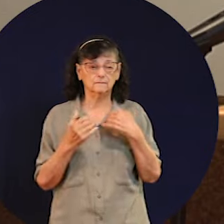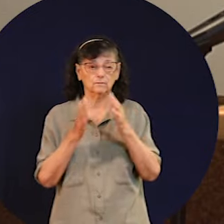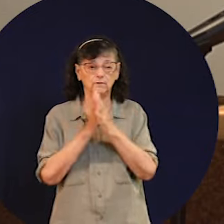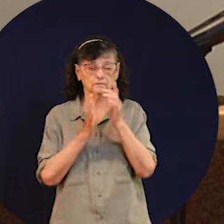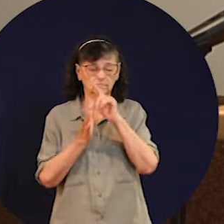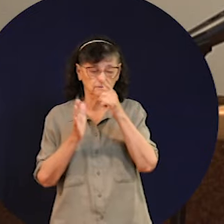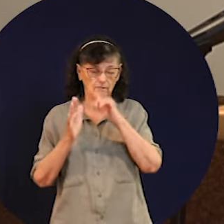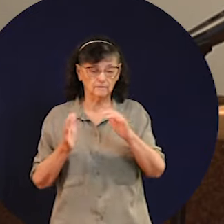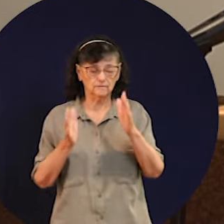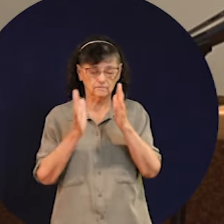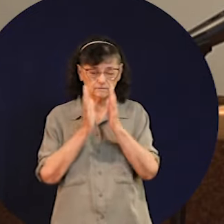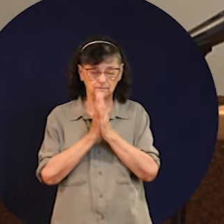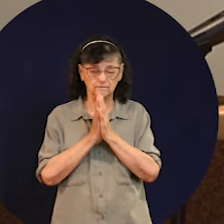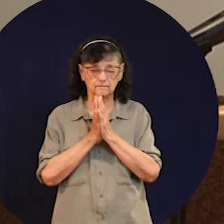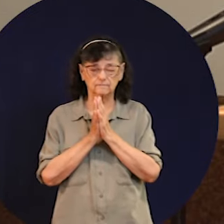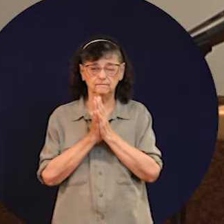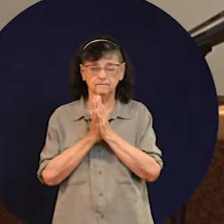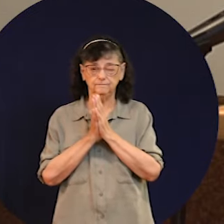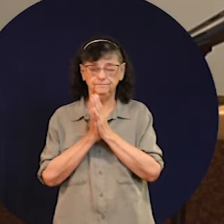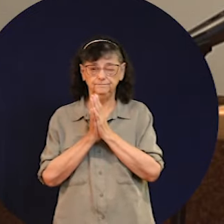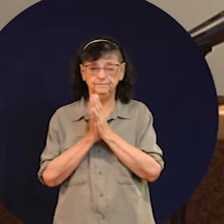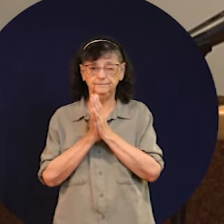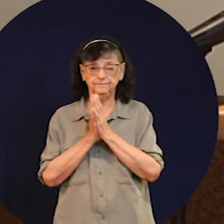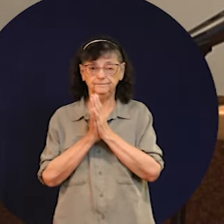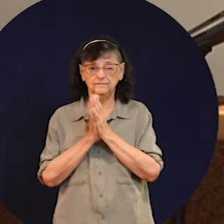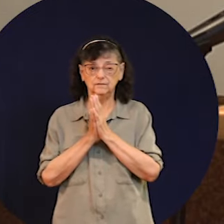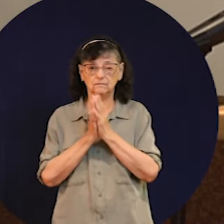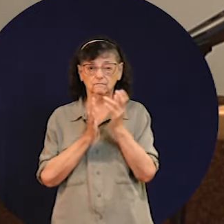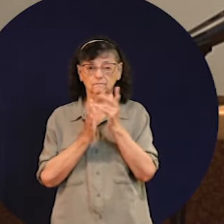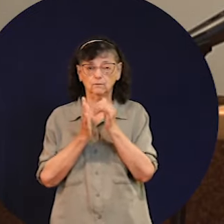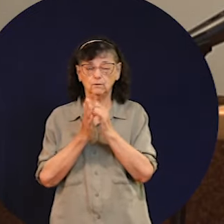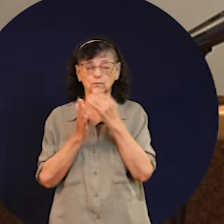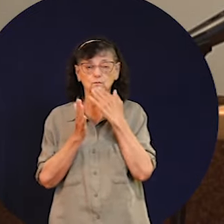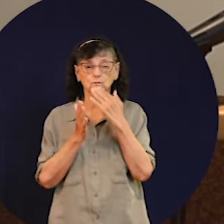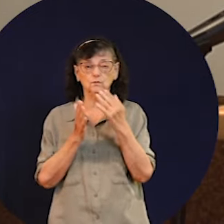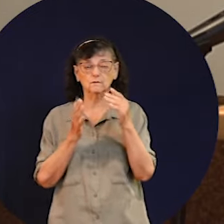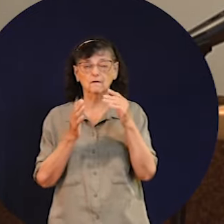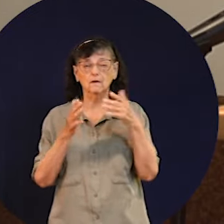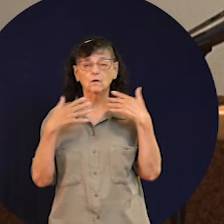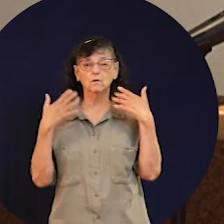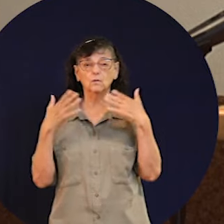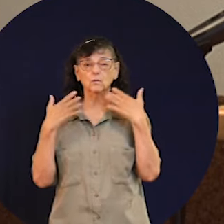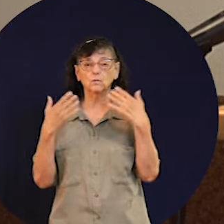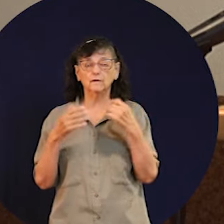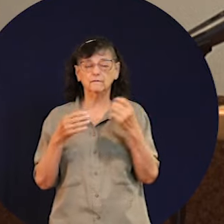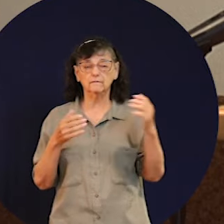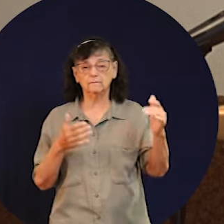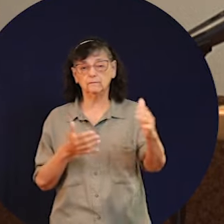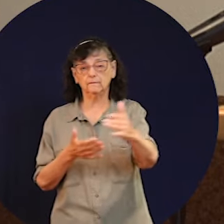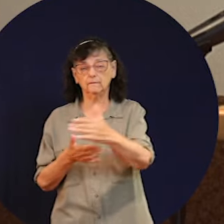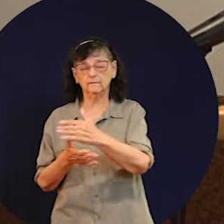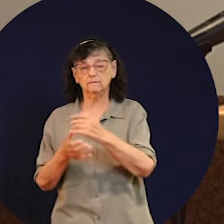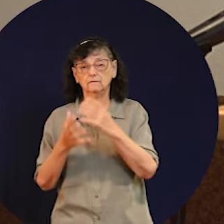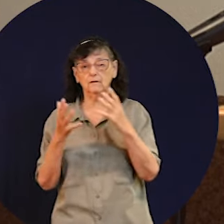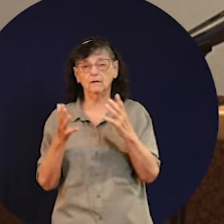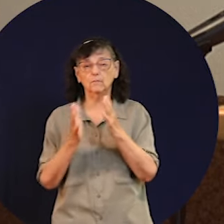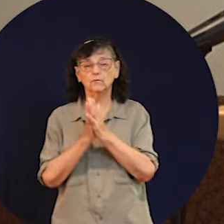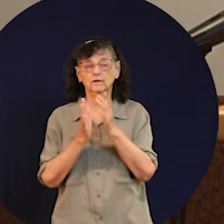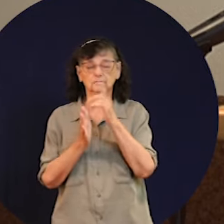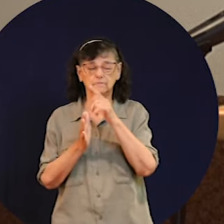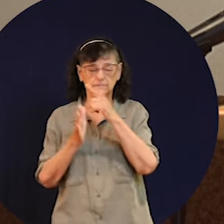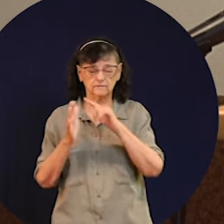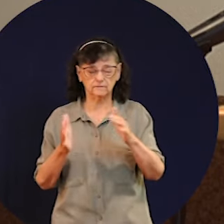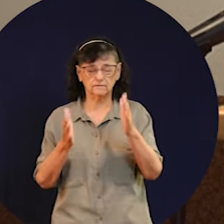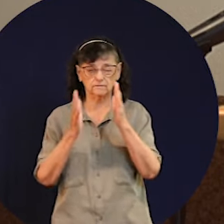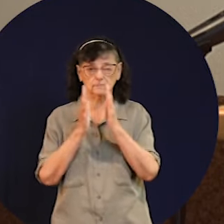Señor. Señor, escucha nuestra oración. Por un buen clima y una cosecha abundante, roguemos al